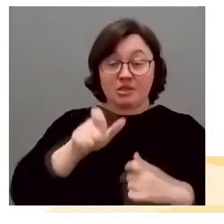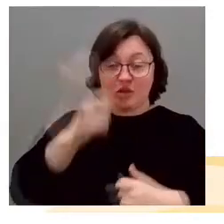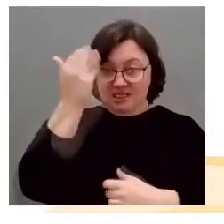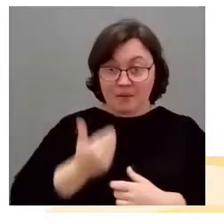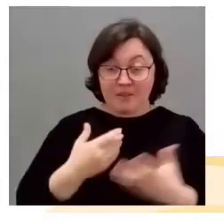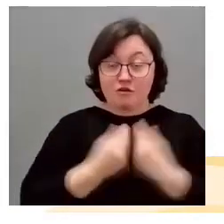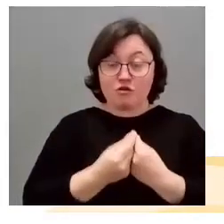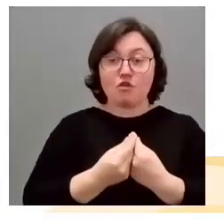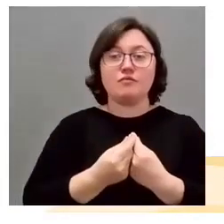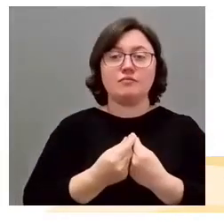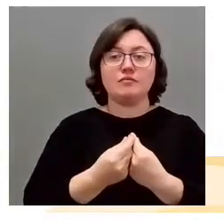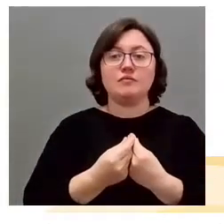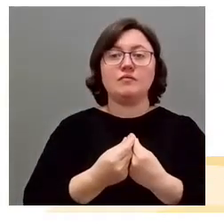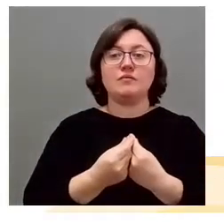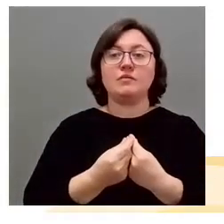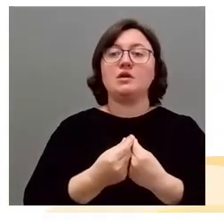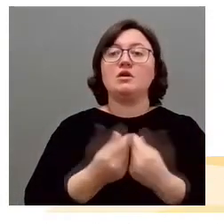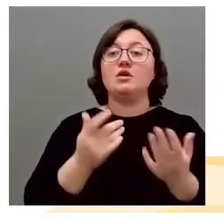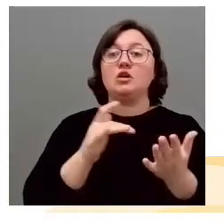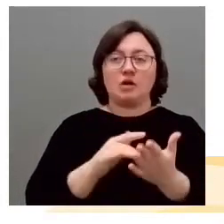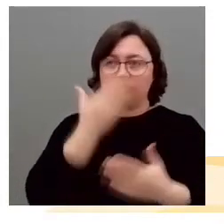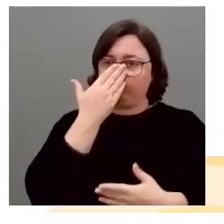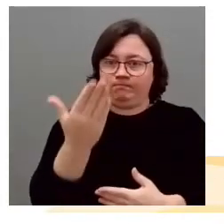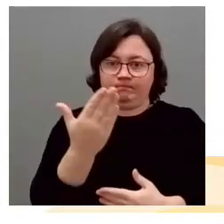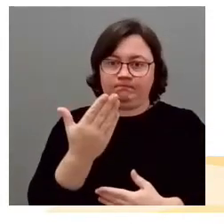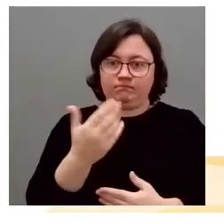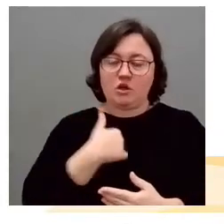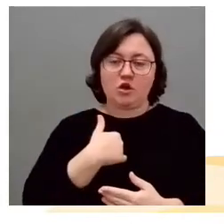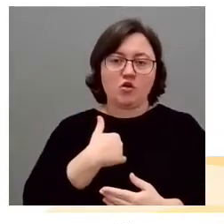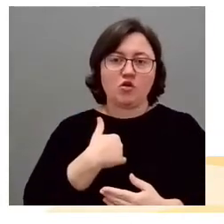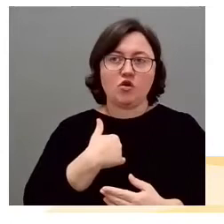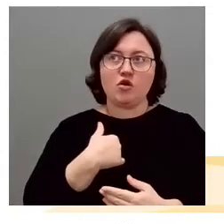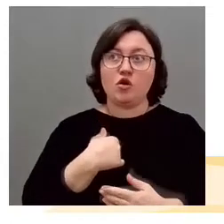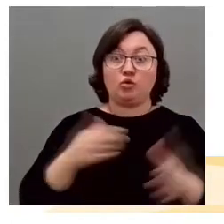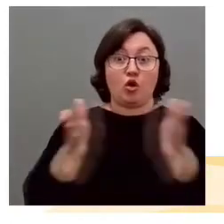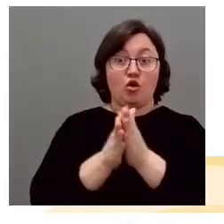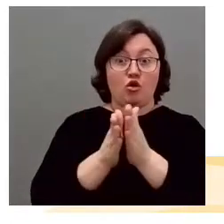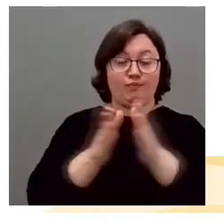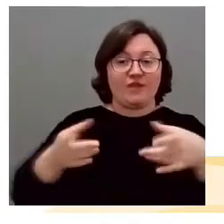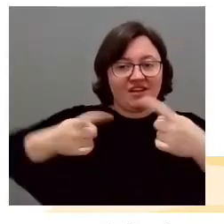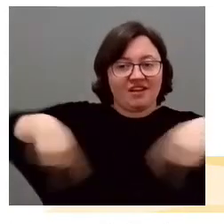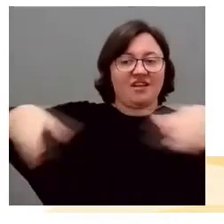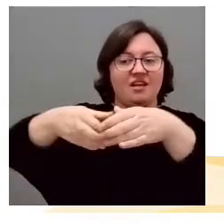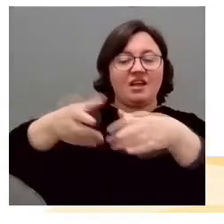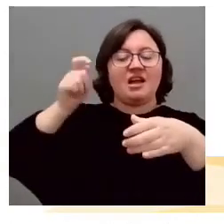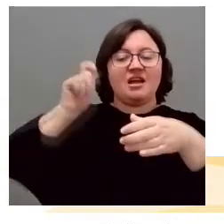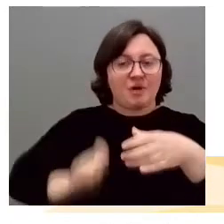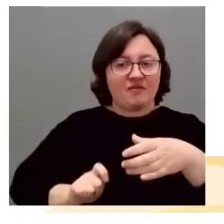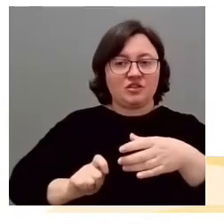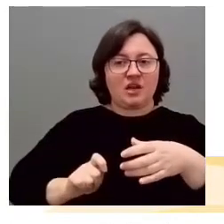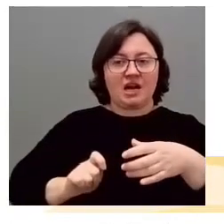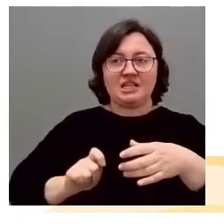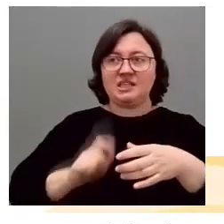las personas con parálisis cerebral, de verdad, que aunque ellos decían son mínimas, para las familias han